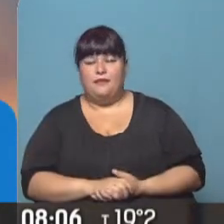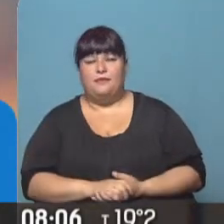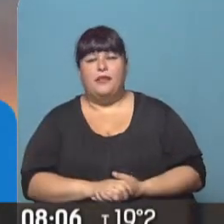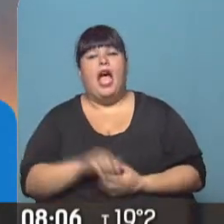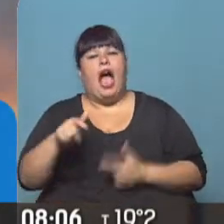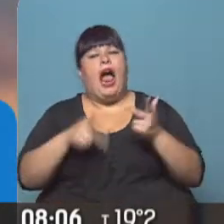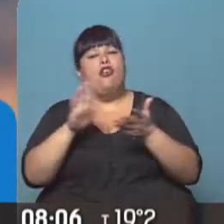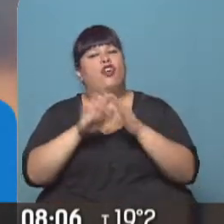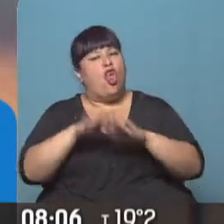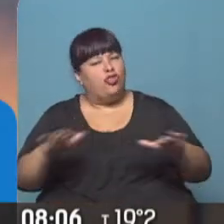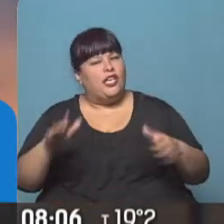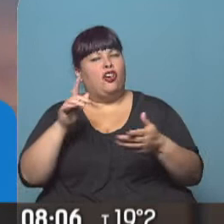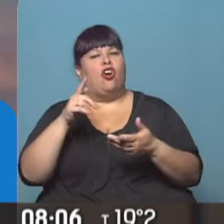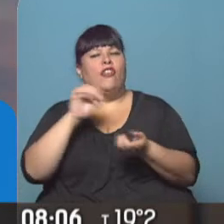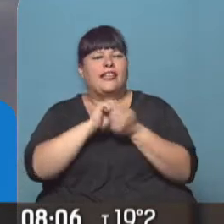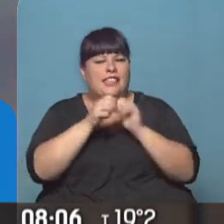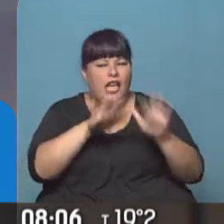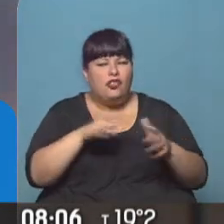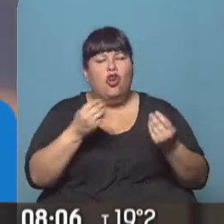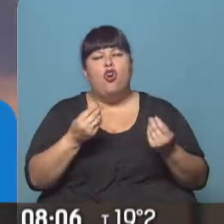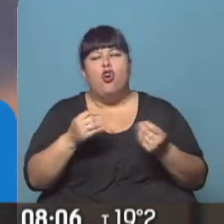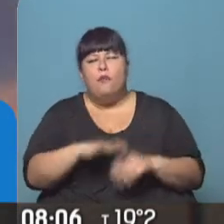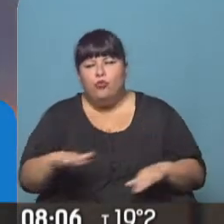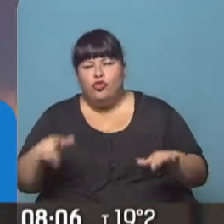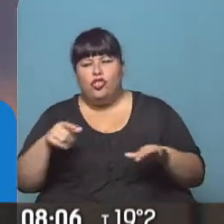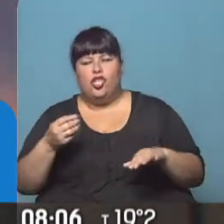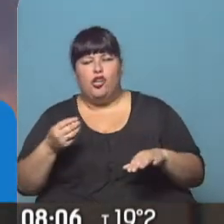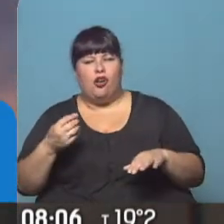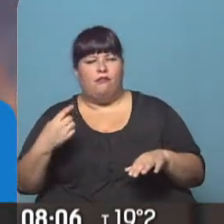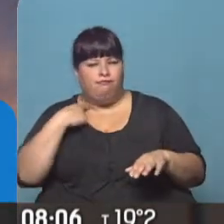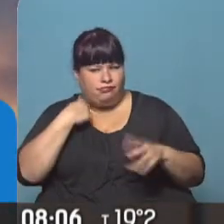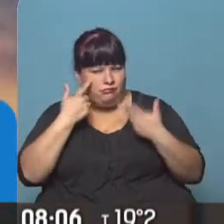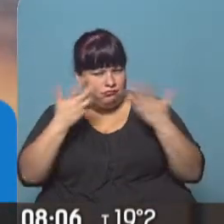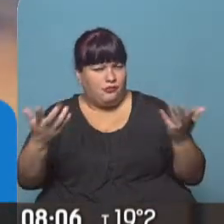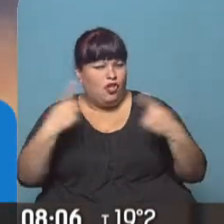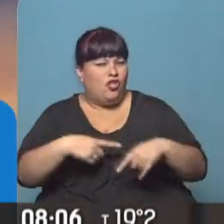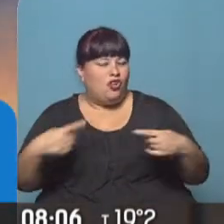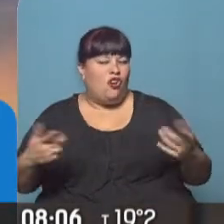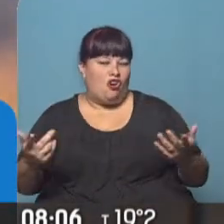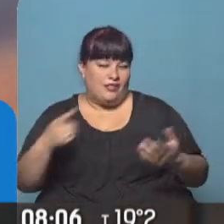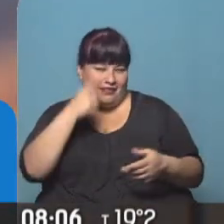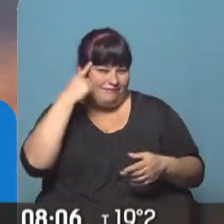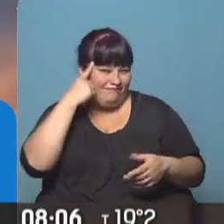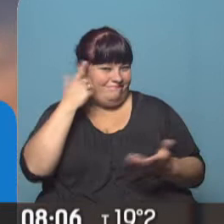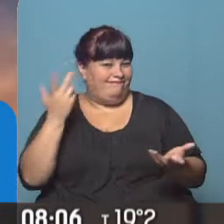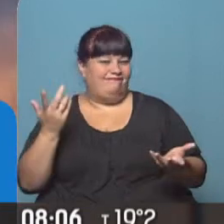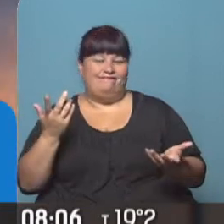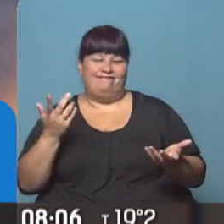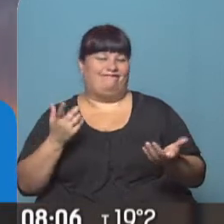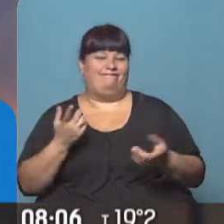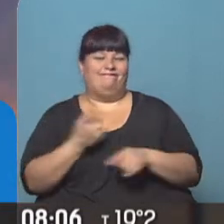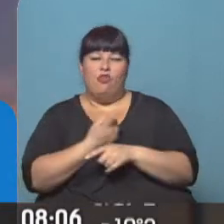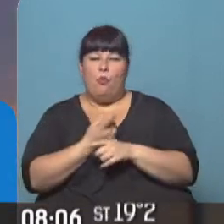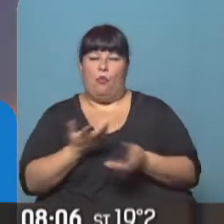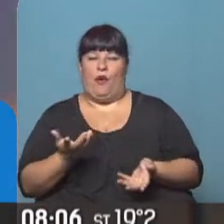Ahora vamos a hablar de los chicos, de sexting, de cómo de tan chicos están expuestos a cosas que sus mentecitas